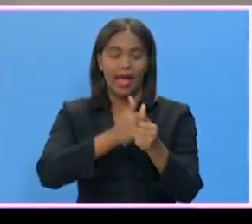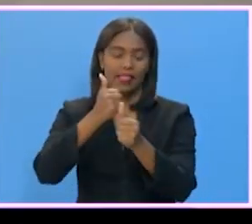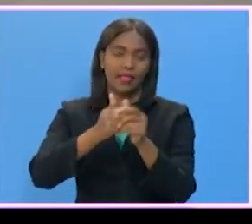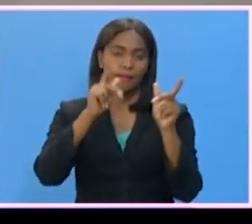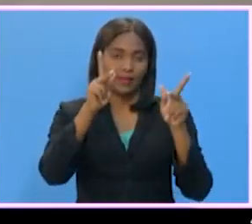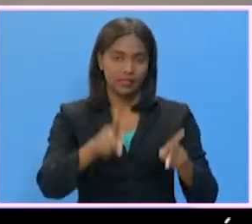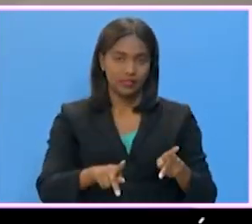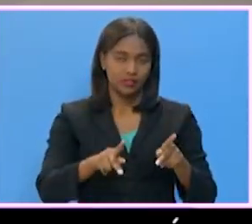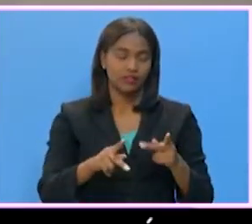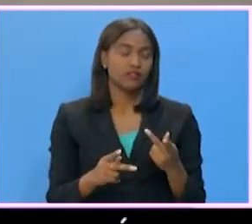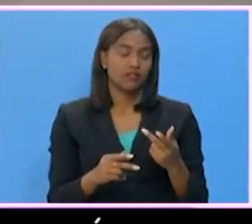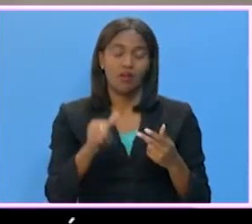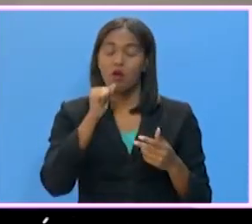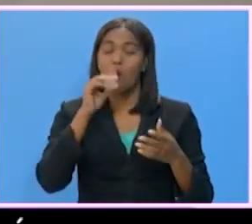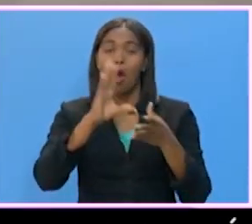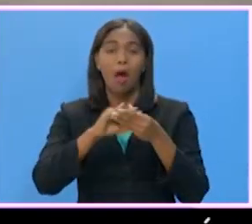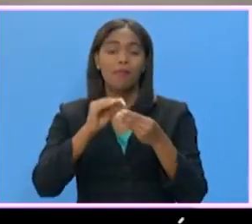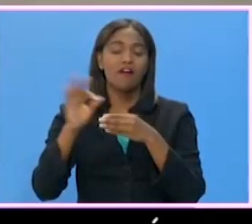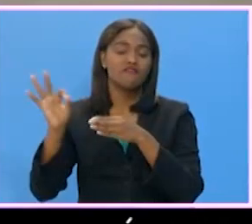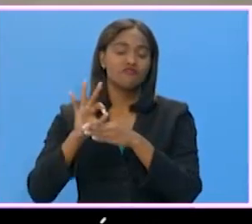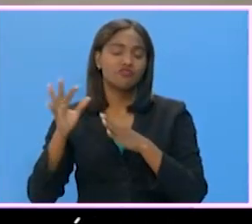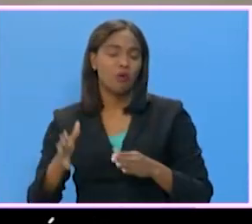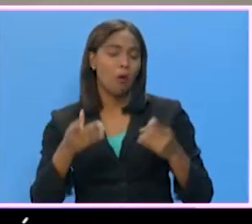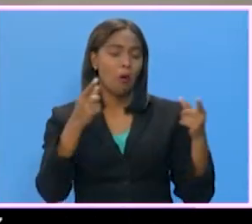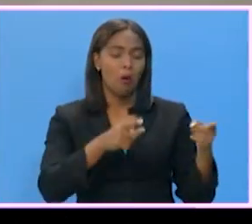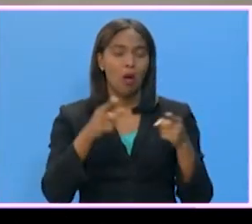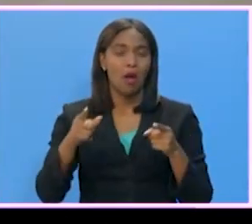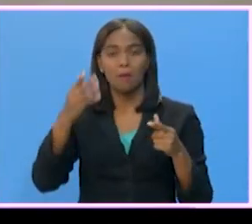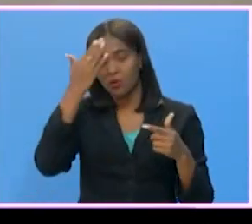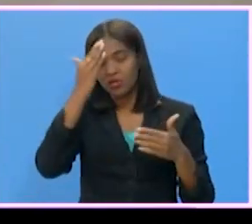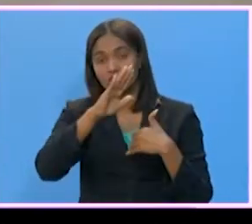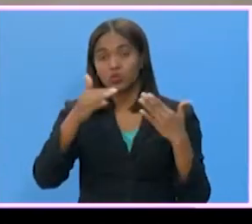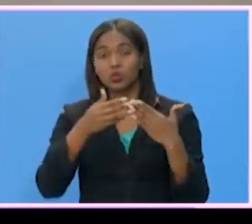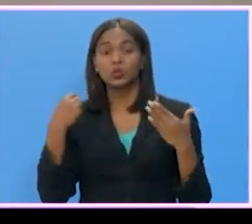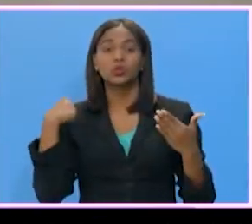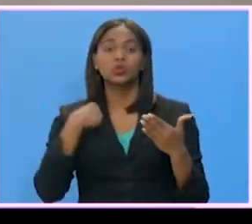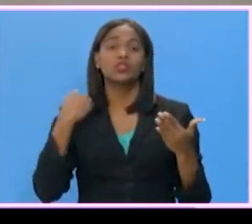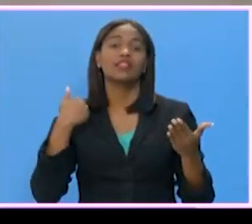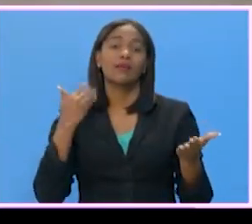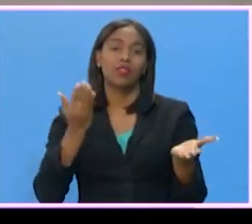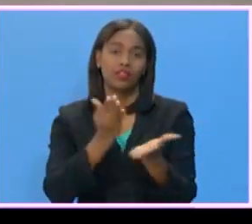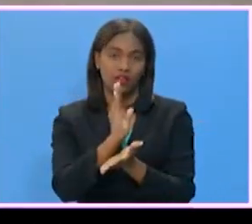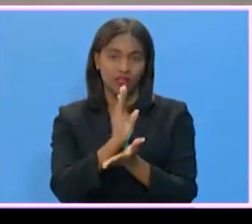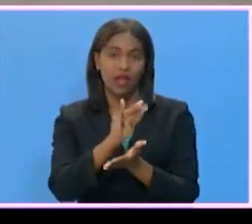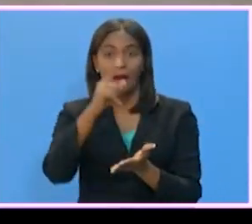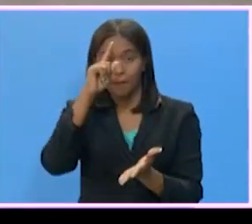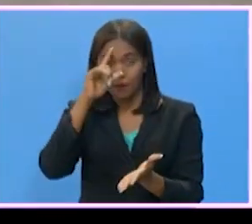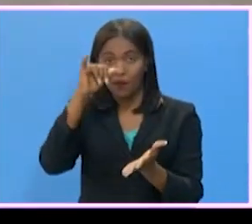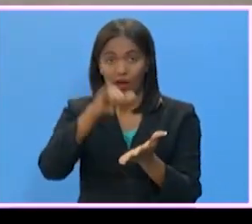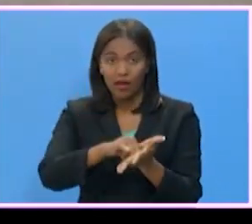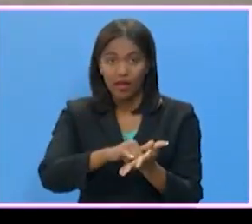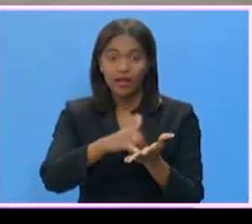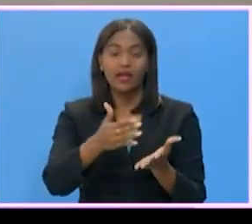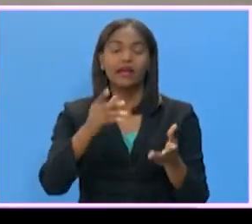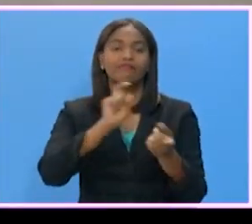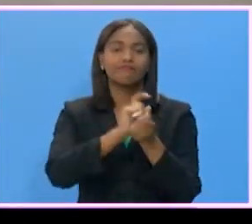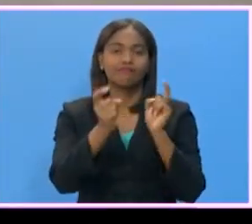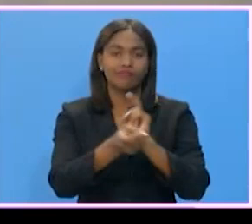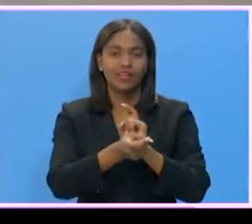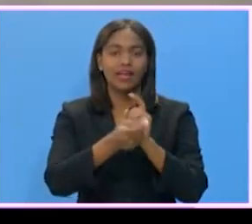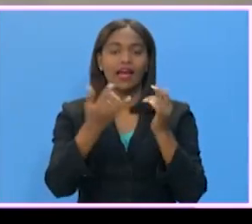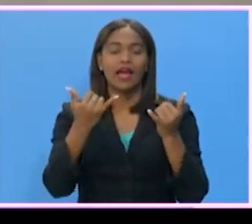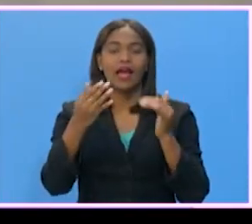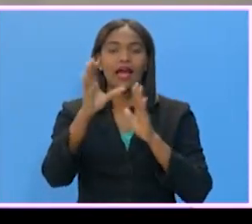No especifica ni que funcionario, porque todos tenemos derechos fundamentales. Y precisamente a raíz de que se modificó la Constitución de la República